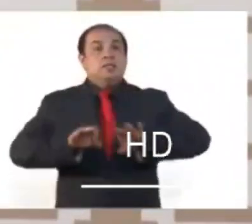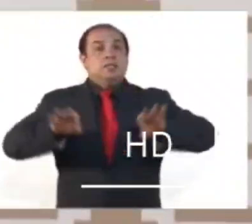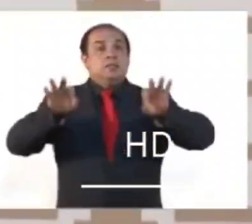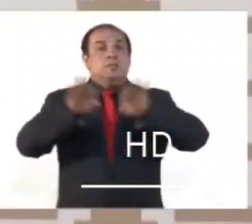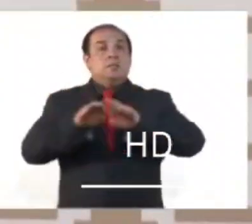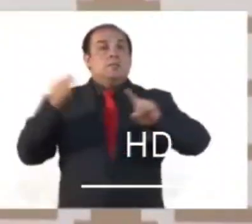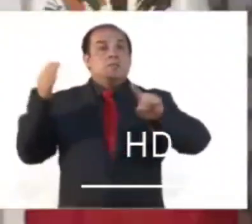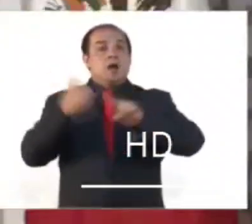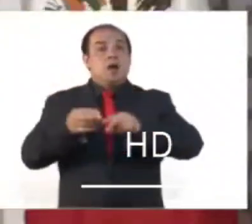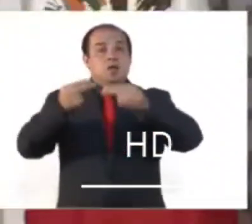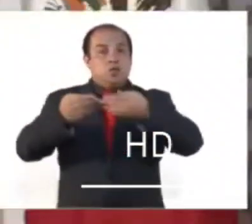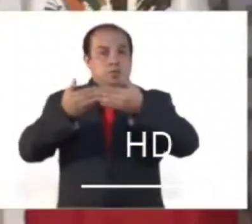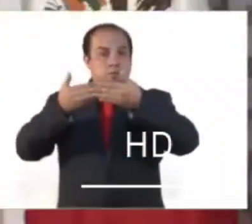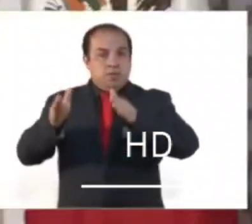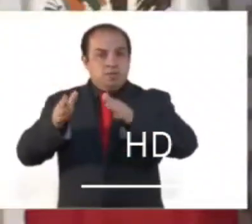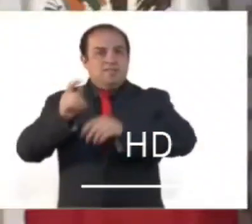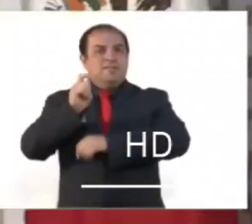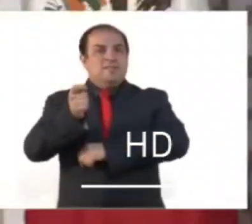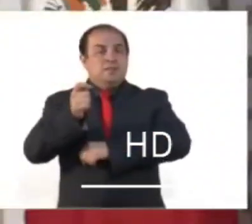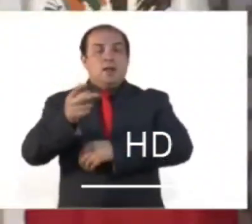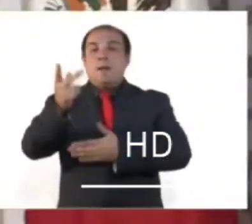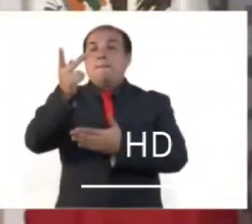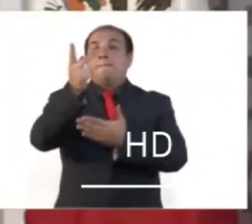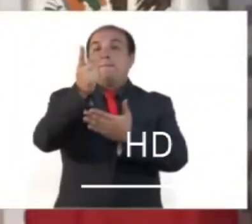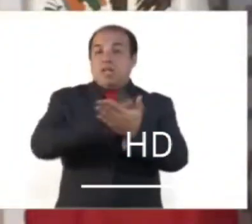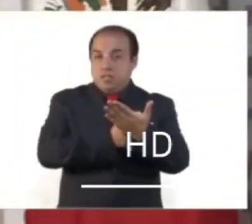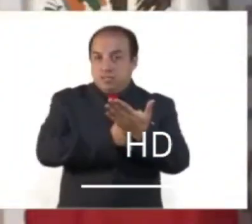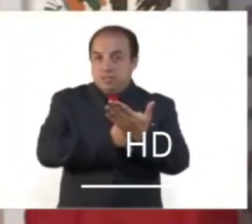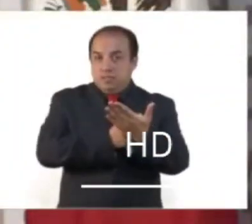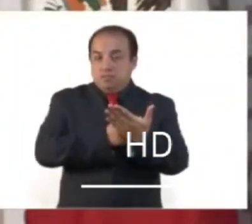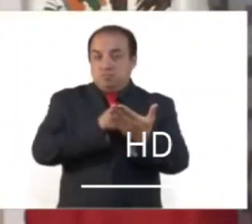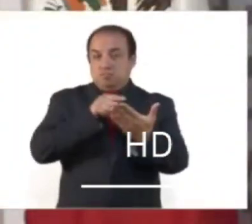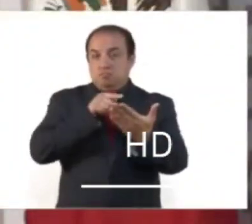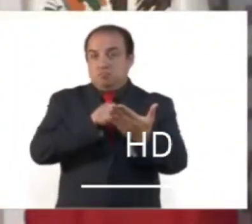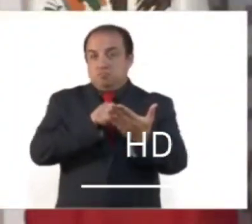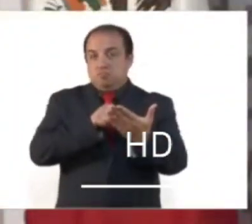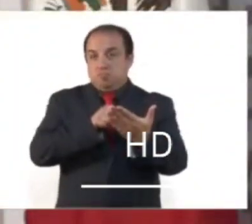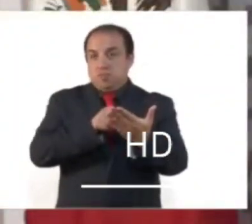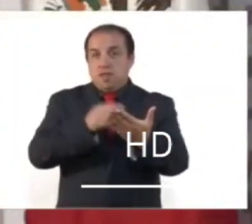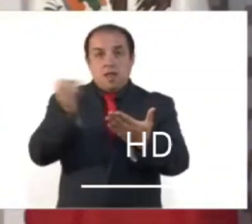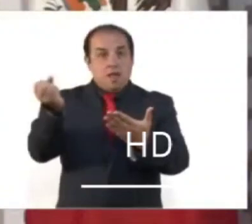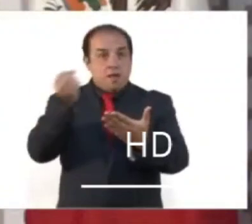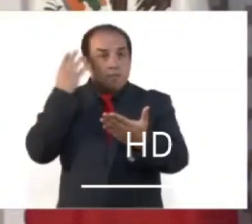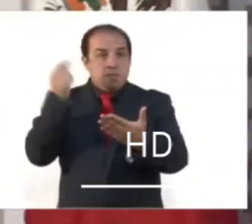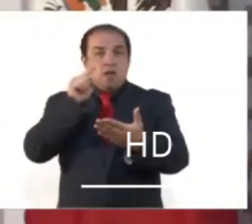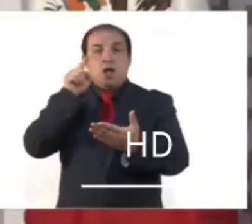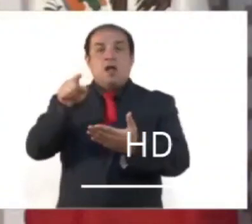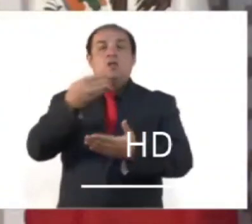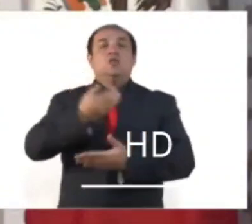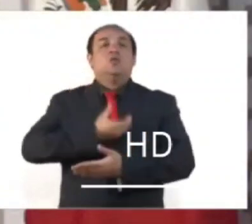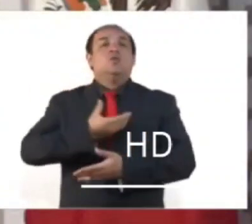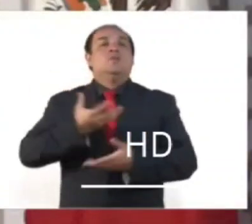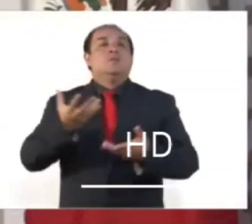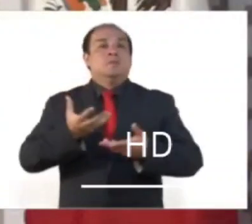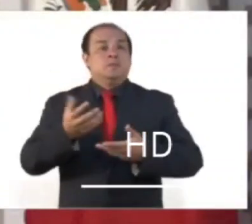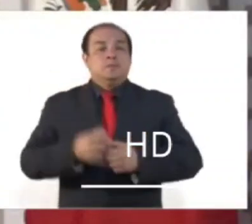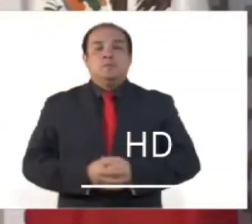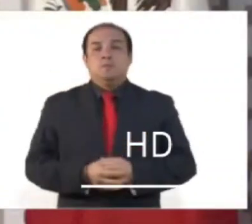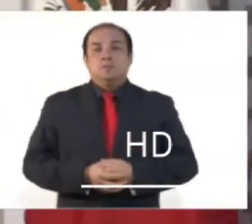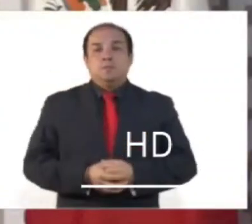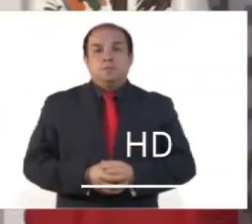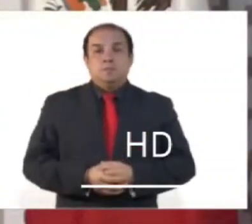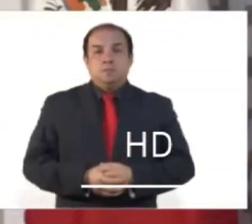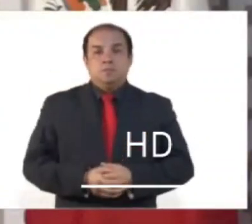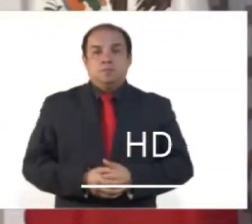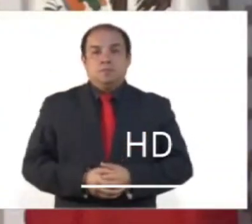de negocios es la estrategia de realizar eventos en el Zócalo capitalino, pero